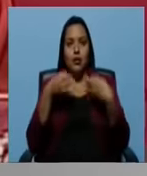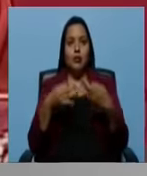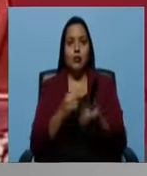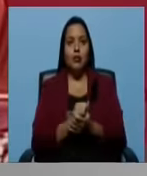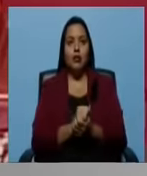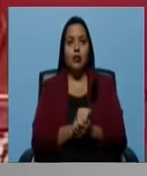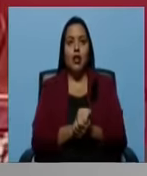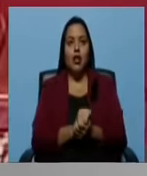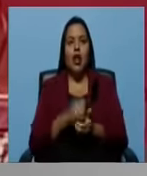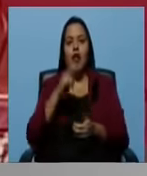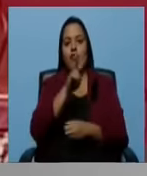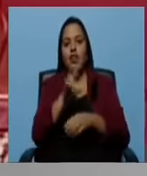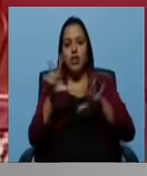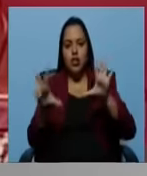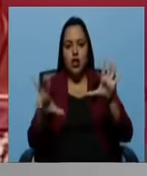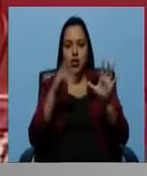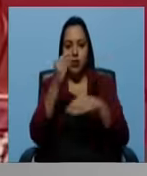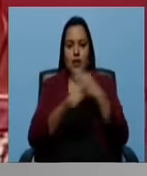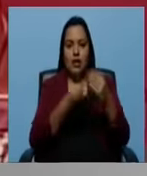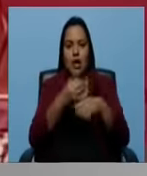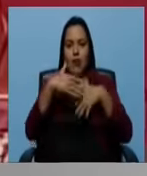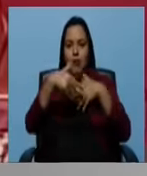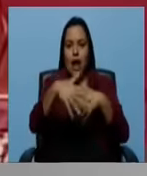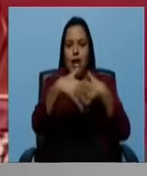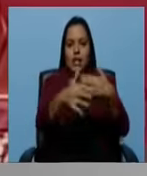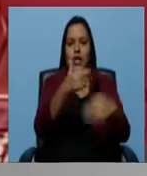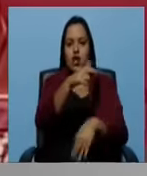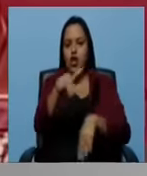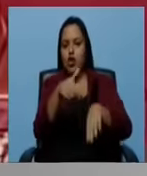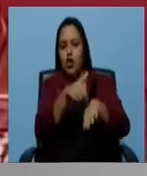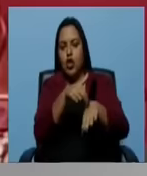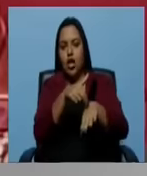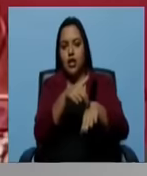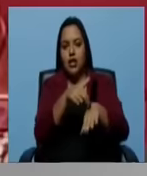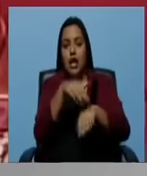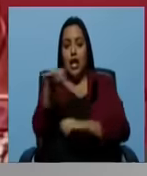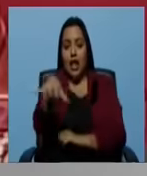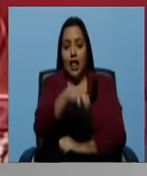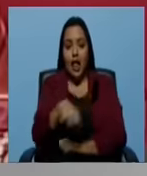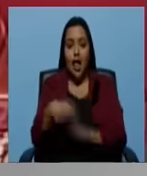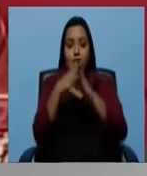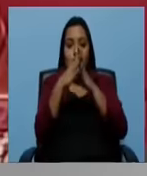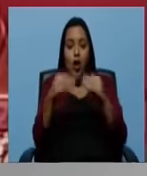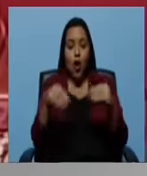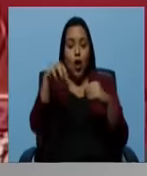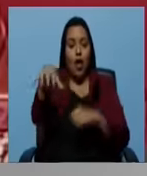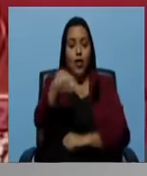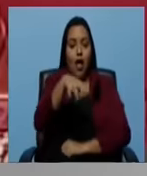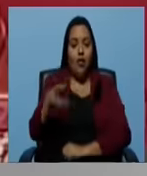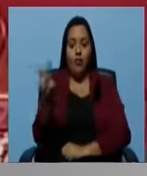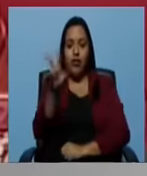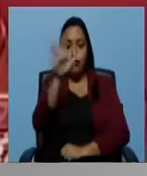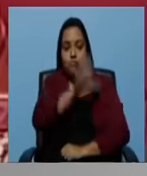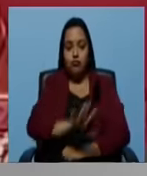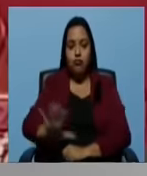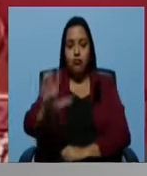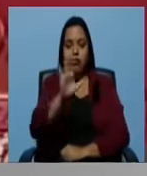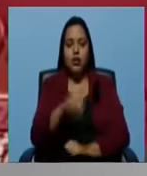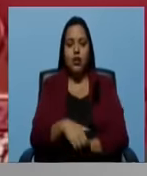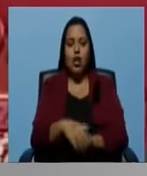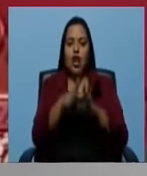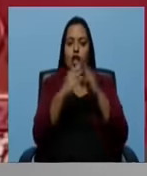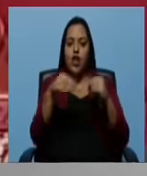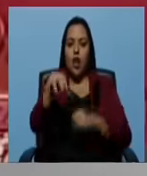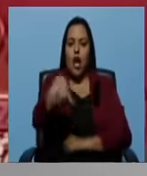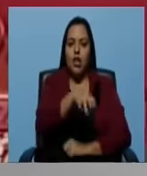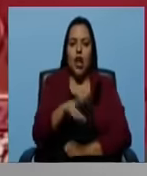Entonces el 28 vamos a hacer marchas nacionales, en marchas estadales en todos los estados de Venezuela. Todos los estados de